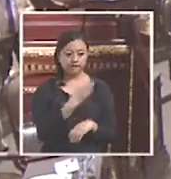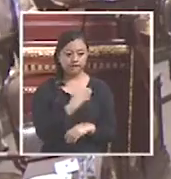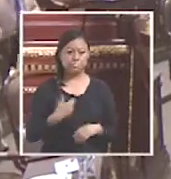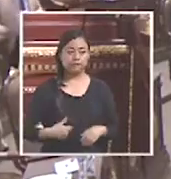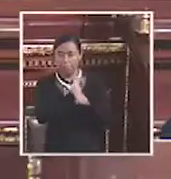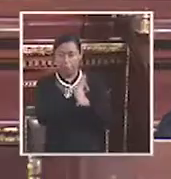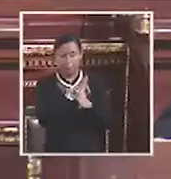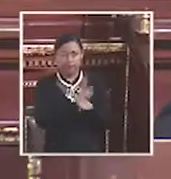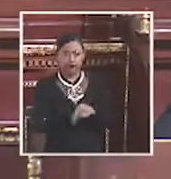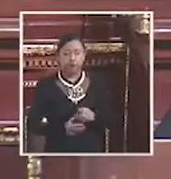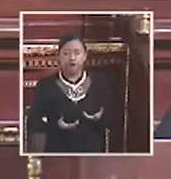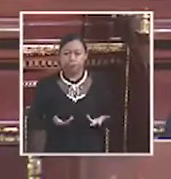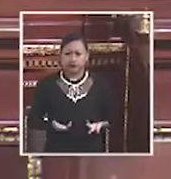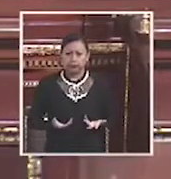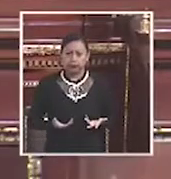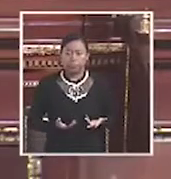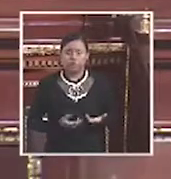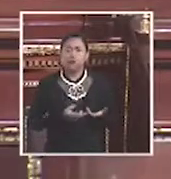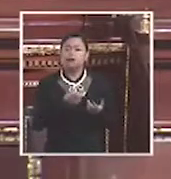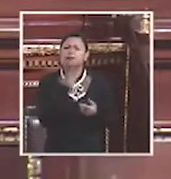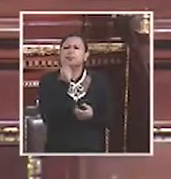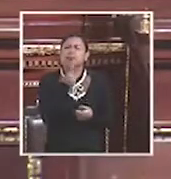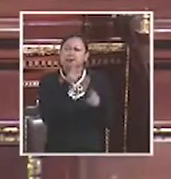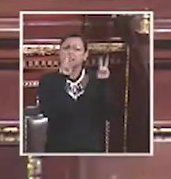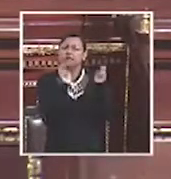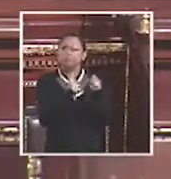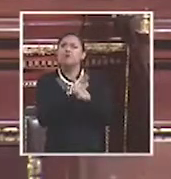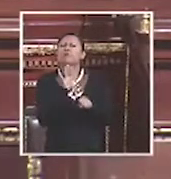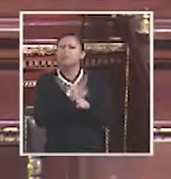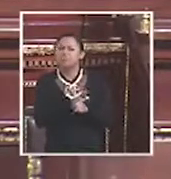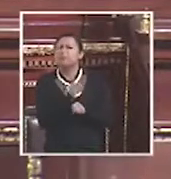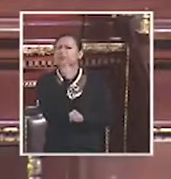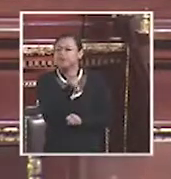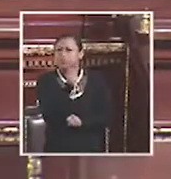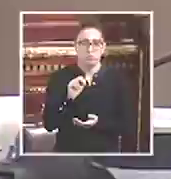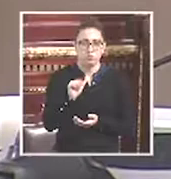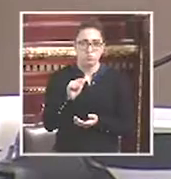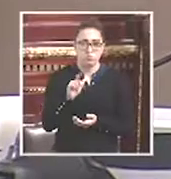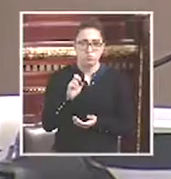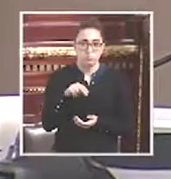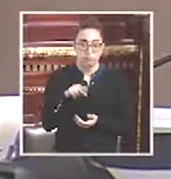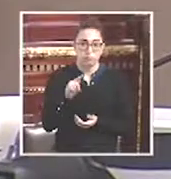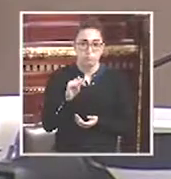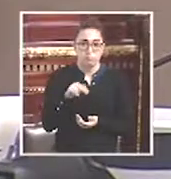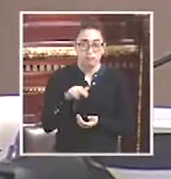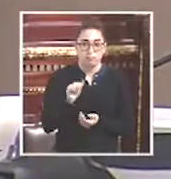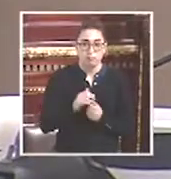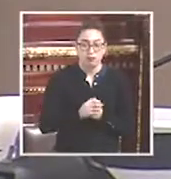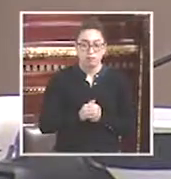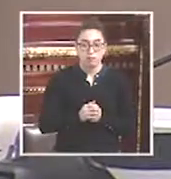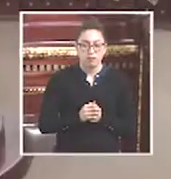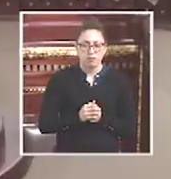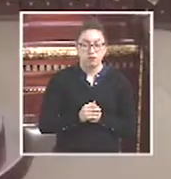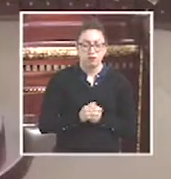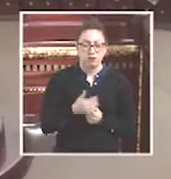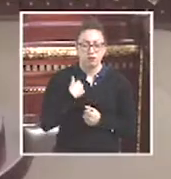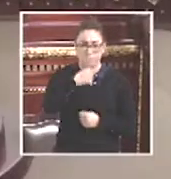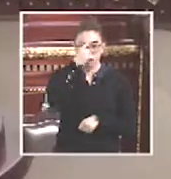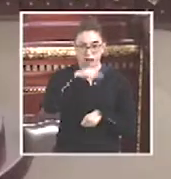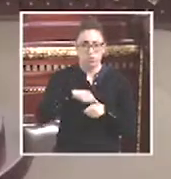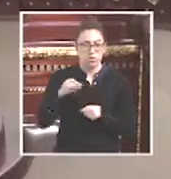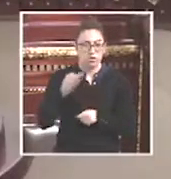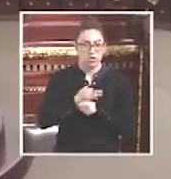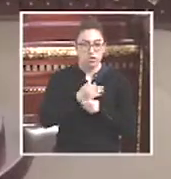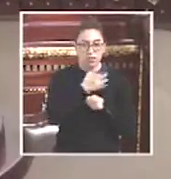Jorge Gaviño Ambriz y Víctor Hugo Lobo Román, ambos del PRD, presentaron la petición a los congresos locales. Solicitaron cumplir con la